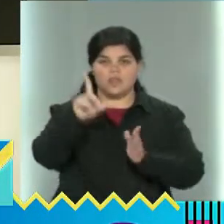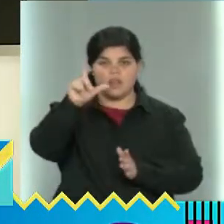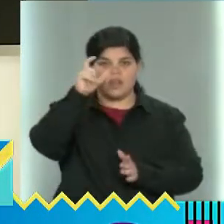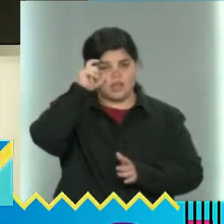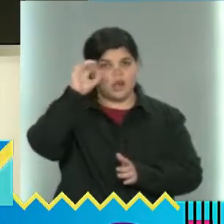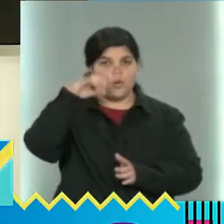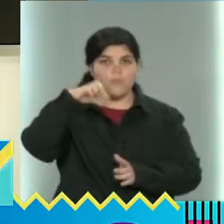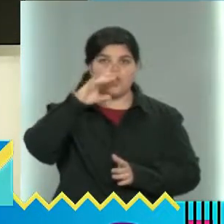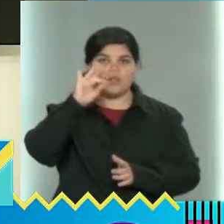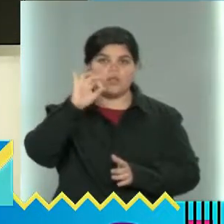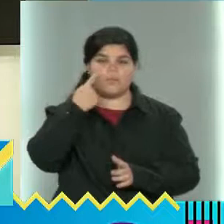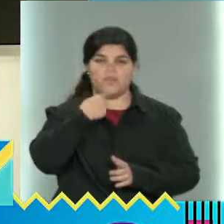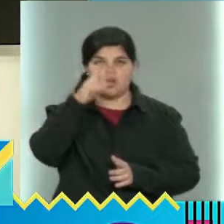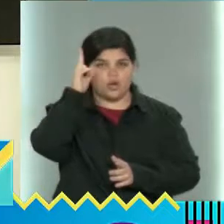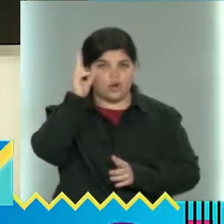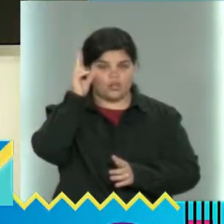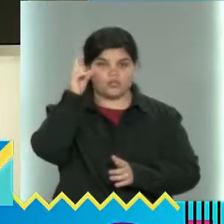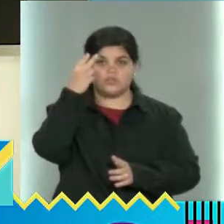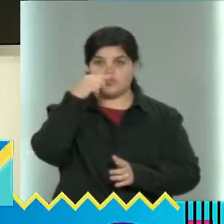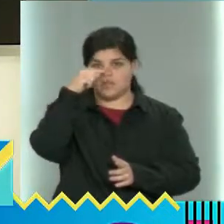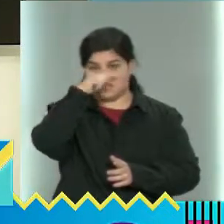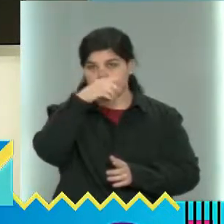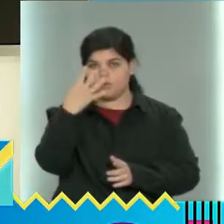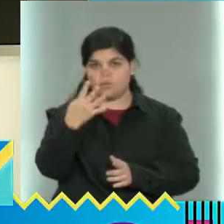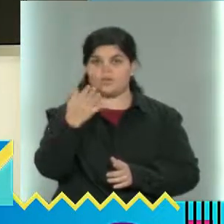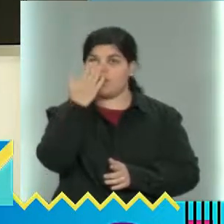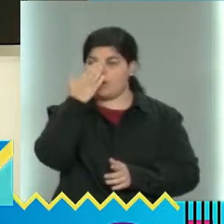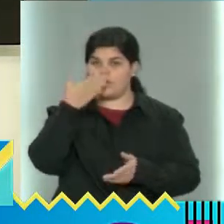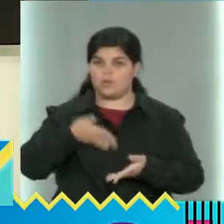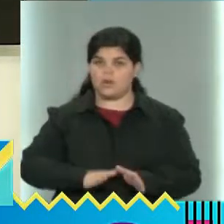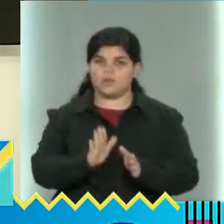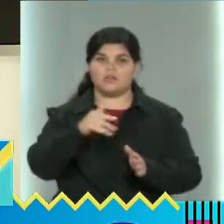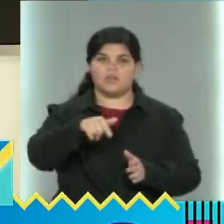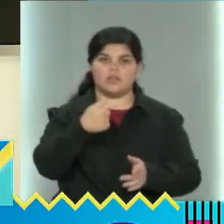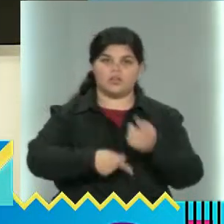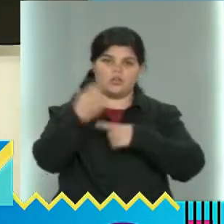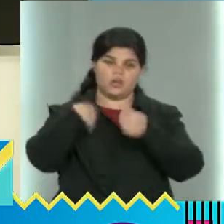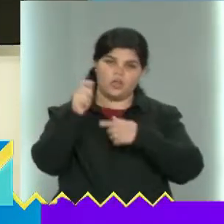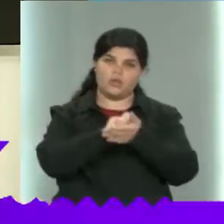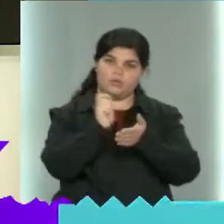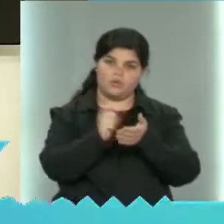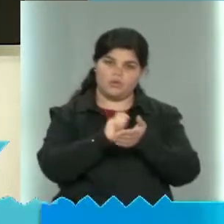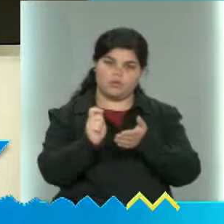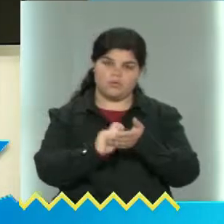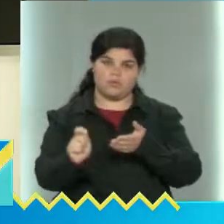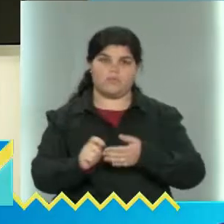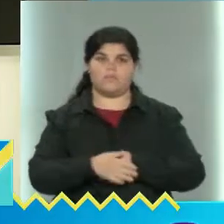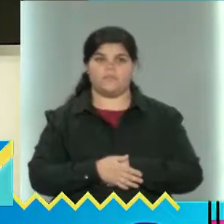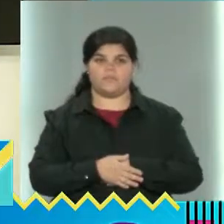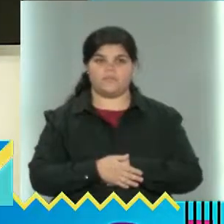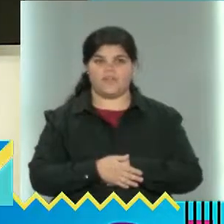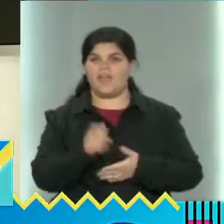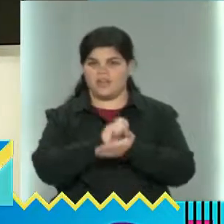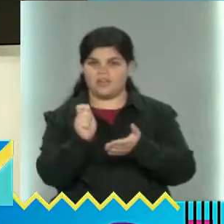en 1874 en Córdoba. Escritor, historiador, pedagogo, docente, escritor, lo